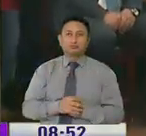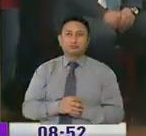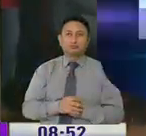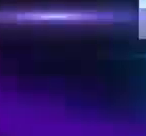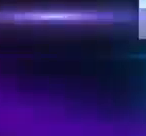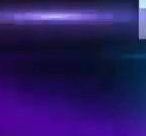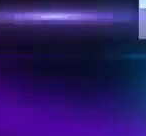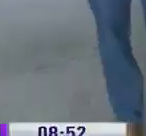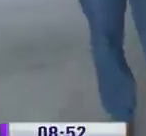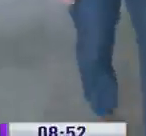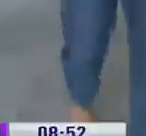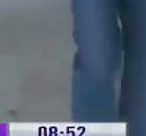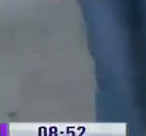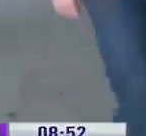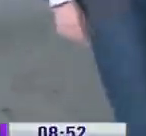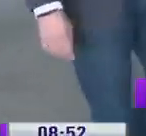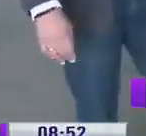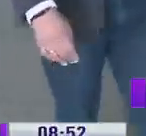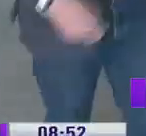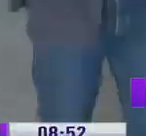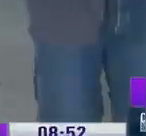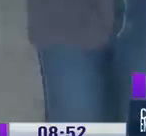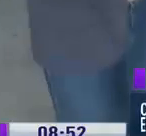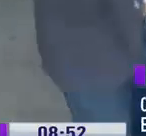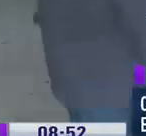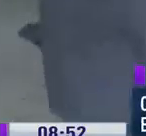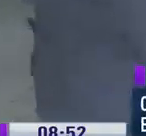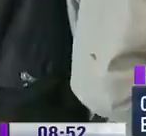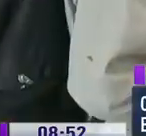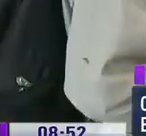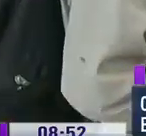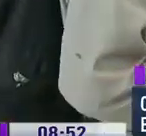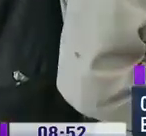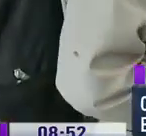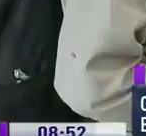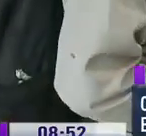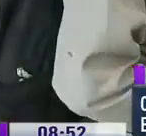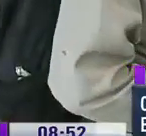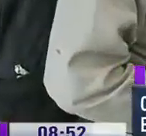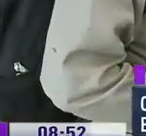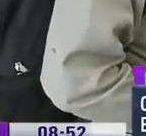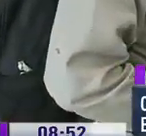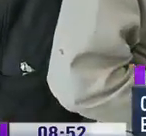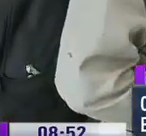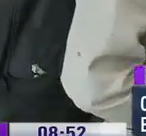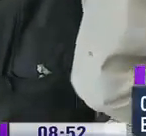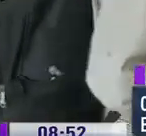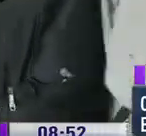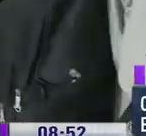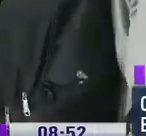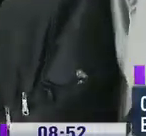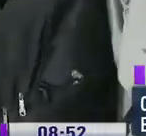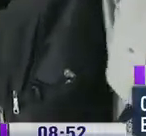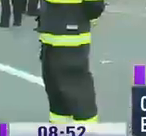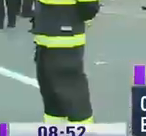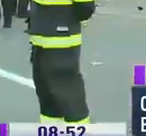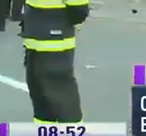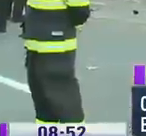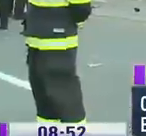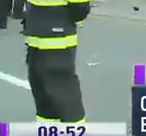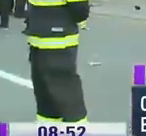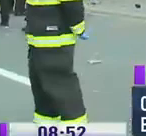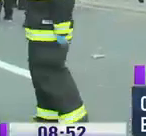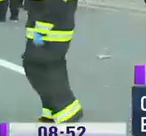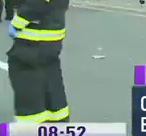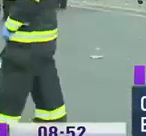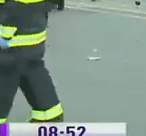Orbe. Y es momento de hacer una nueva pausa comercial, pero al retornar les contamos que los cuerpos de 5 venezolanos que murieron en el narcobús